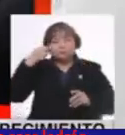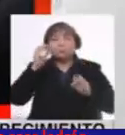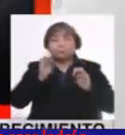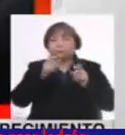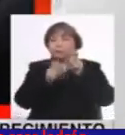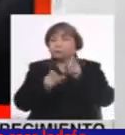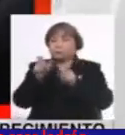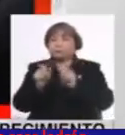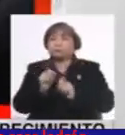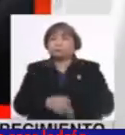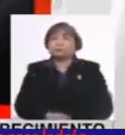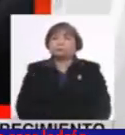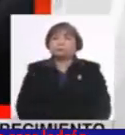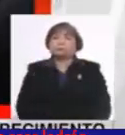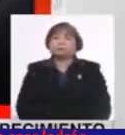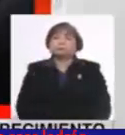población.